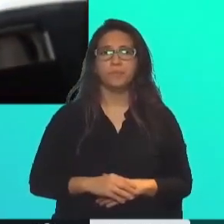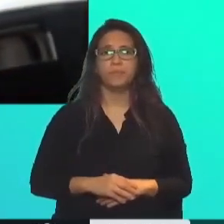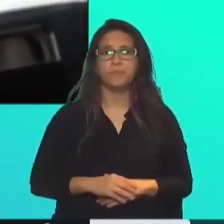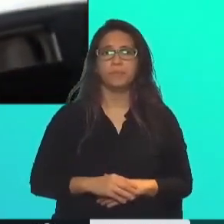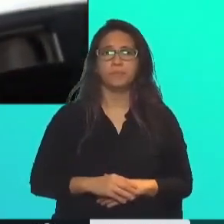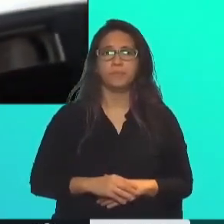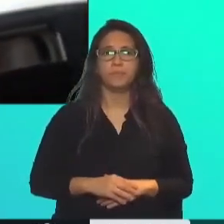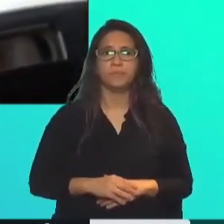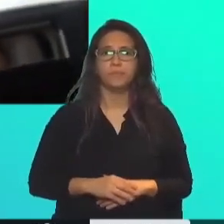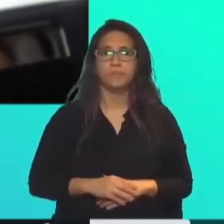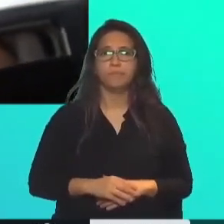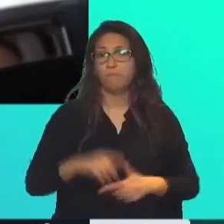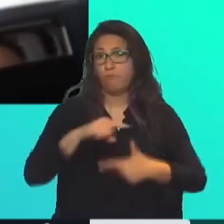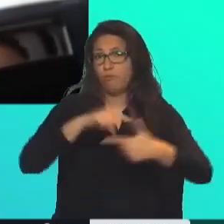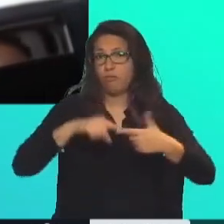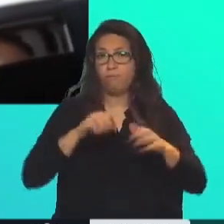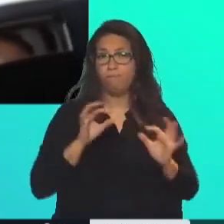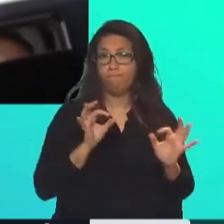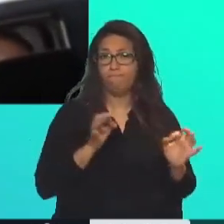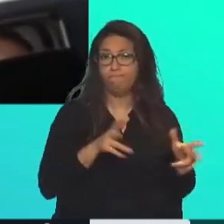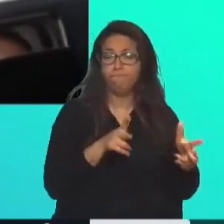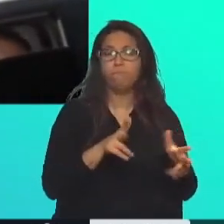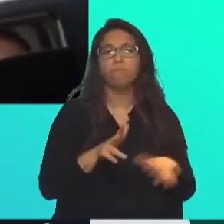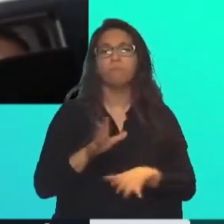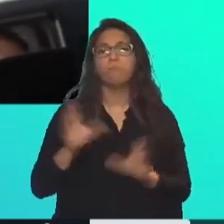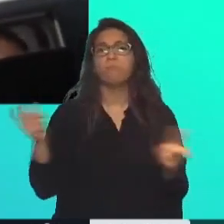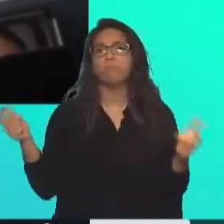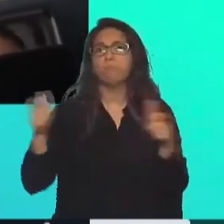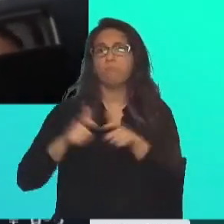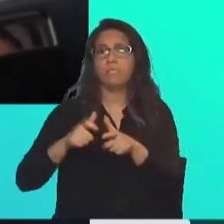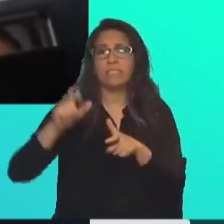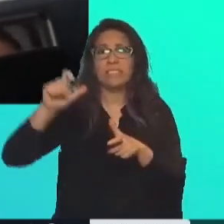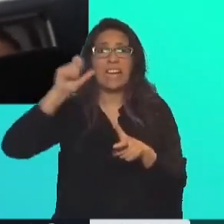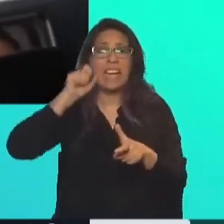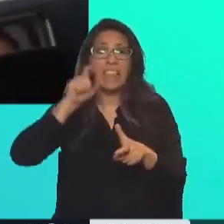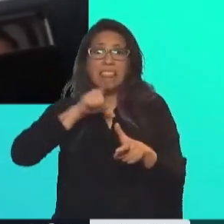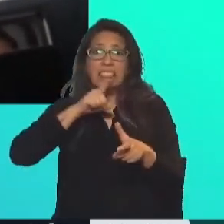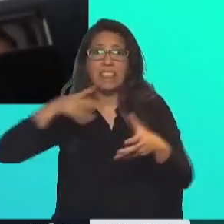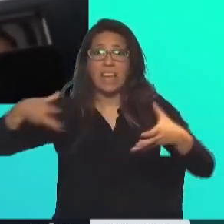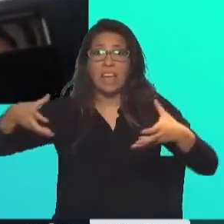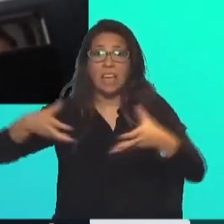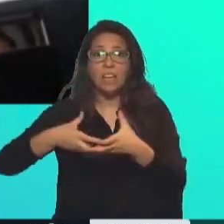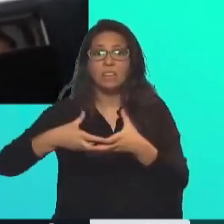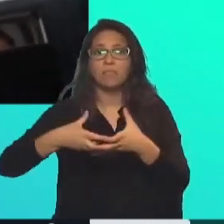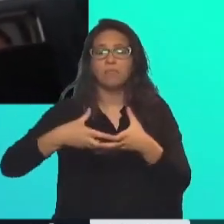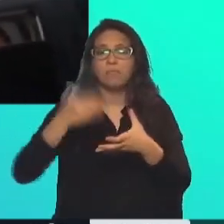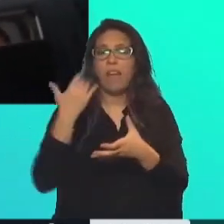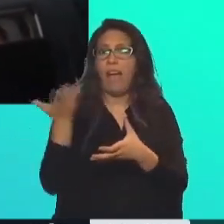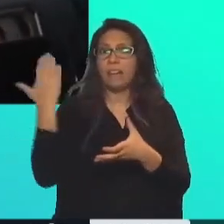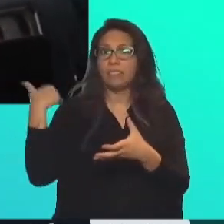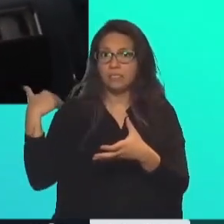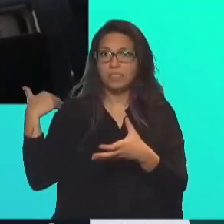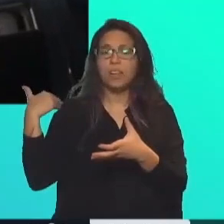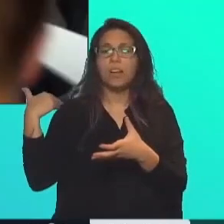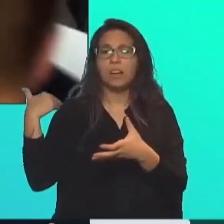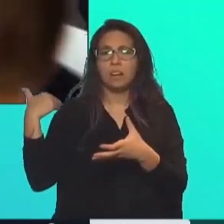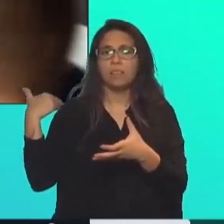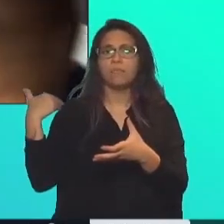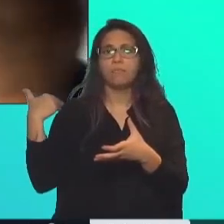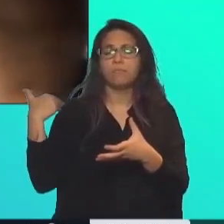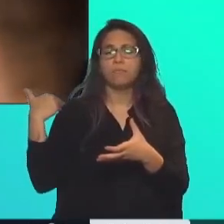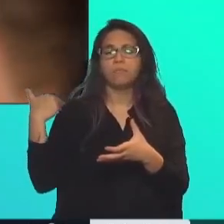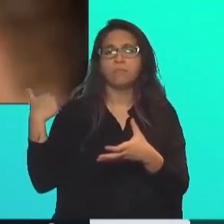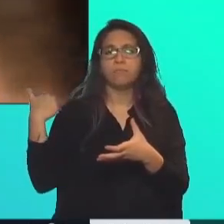después de estas dos cosas, decir que la Confederación General del Trabajo, ya en el día de ayer,